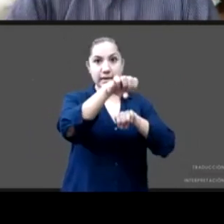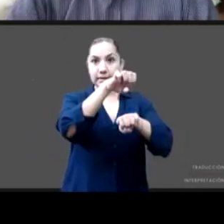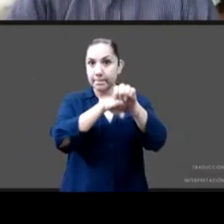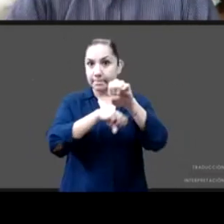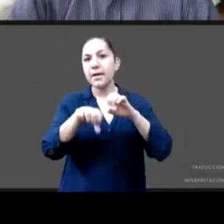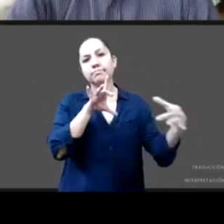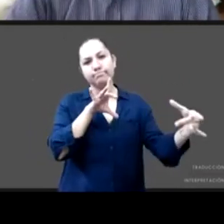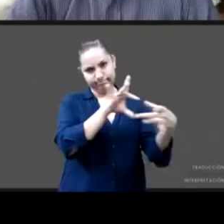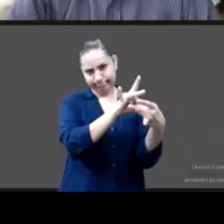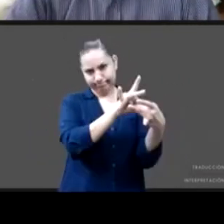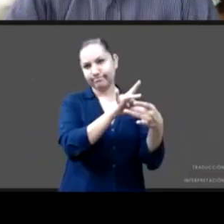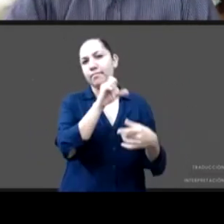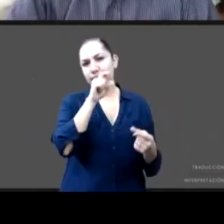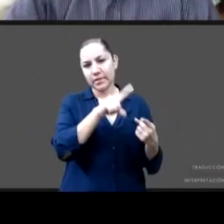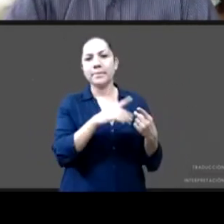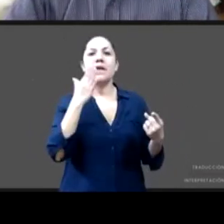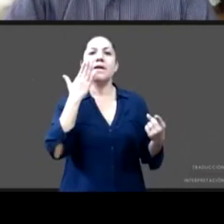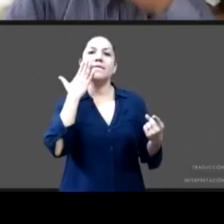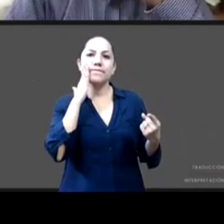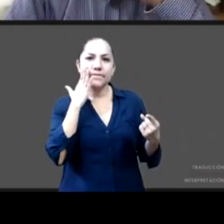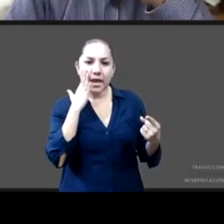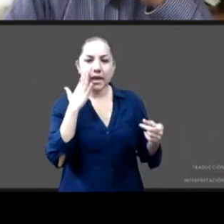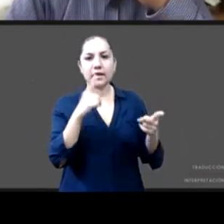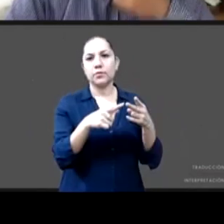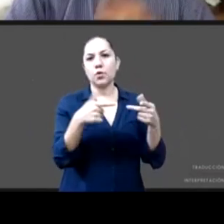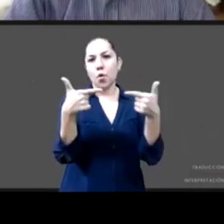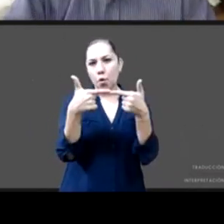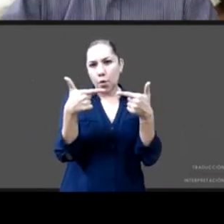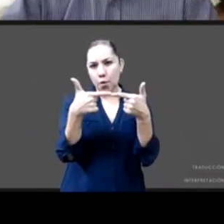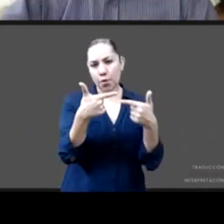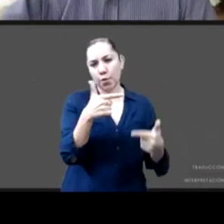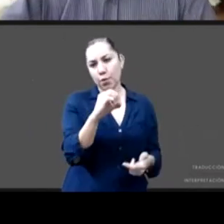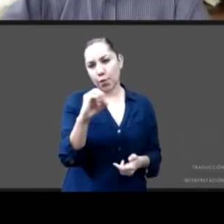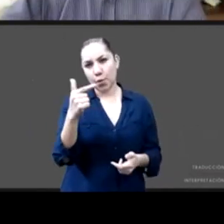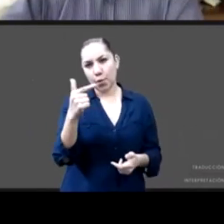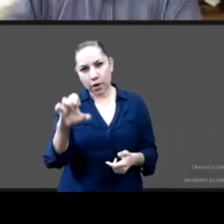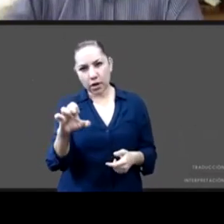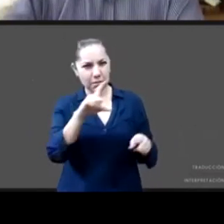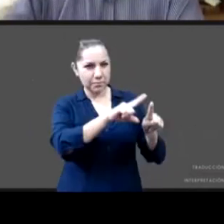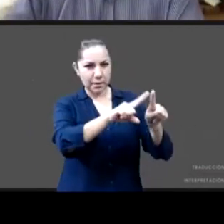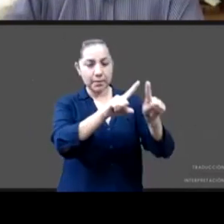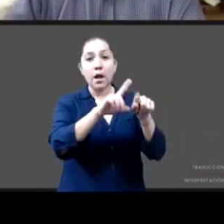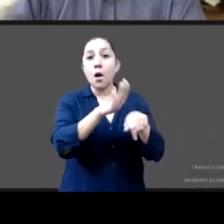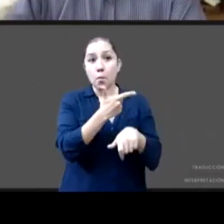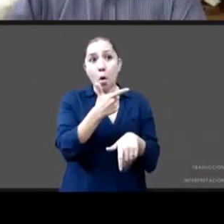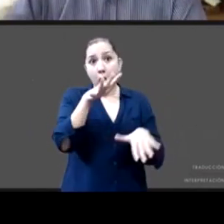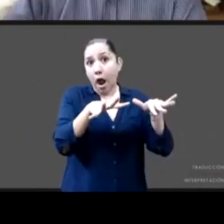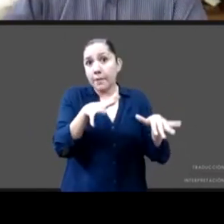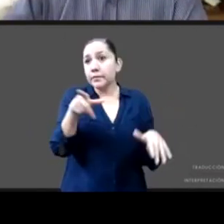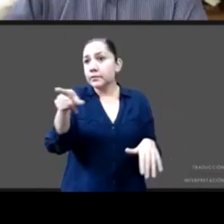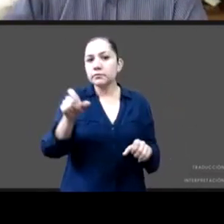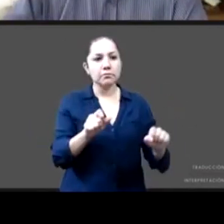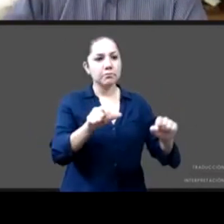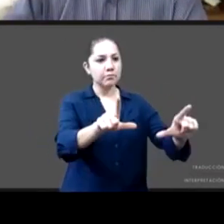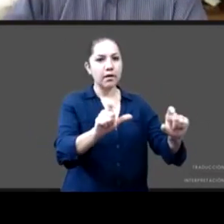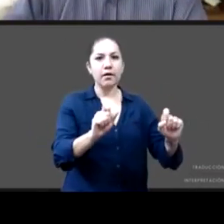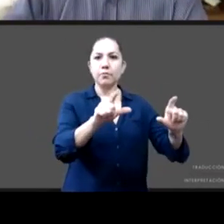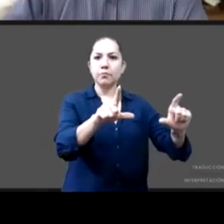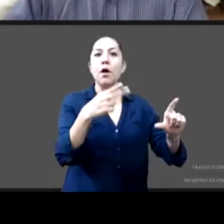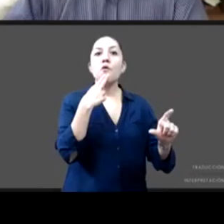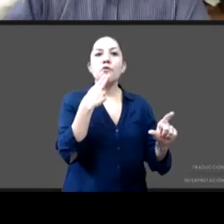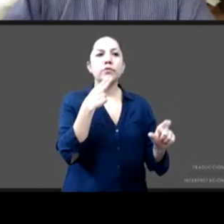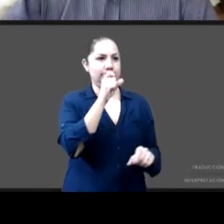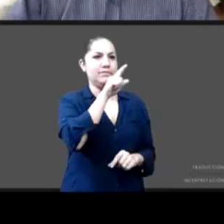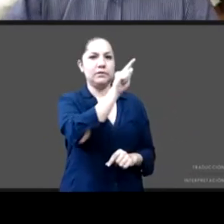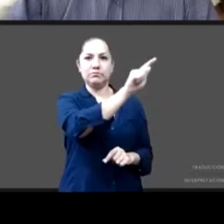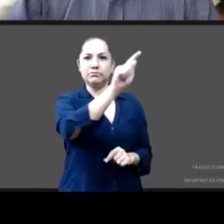Google, porque muchas de ellas están, se ocupan sus espacios para todo este tipo de materiales.